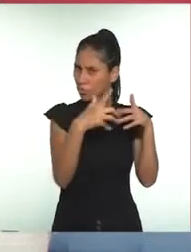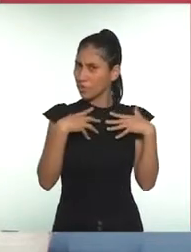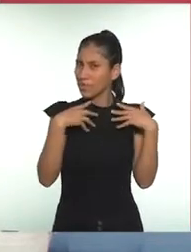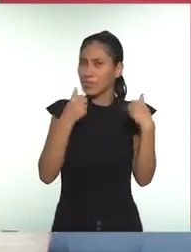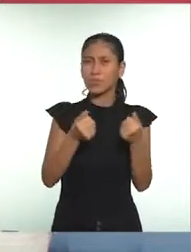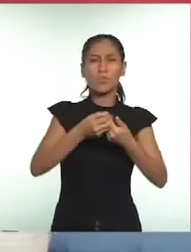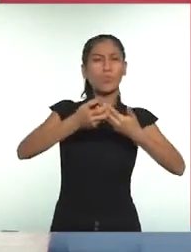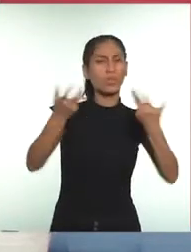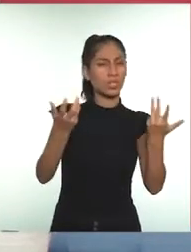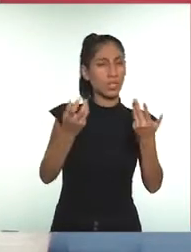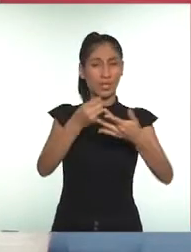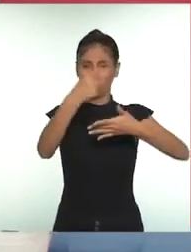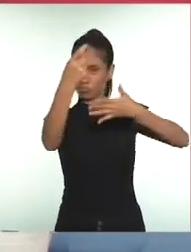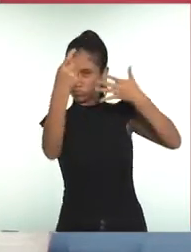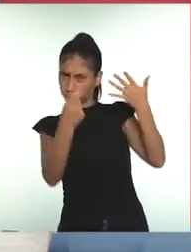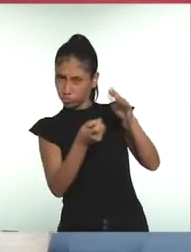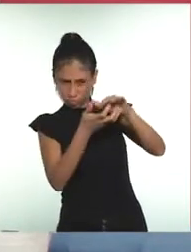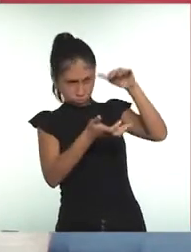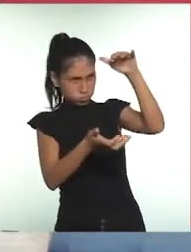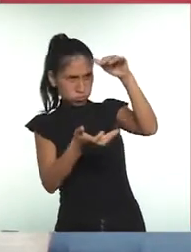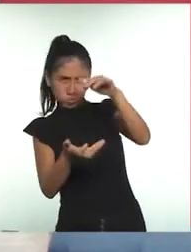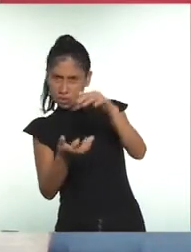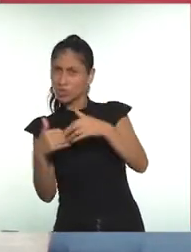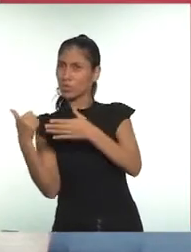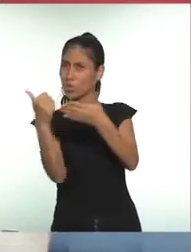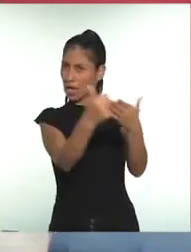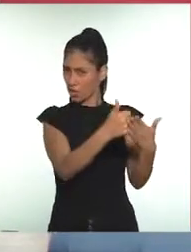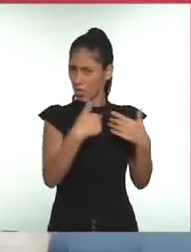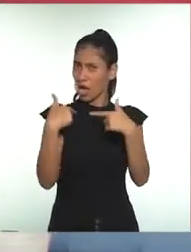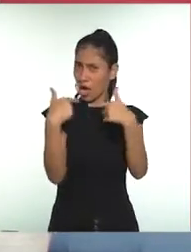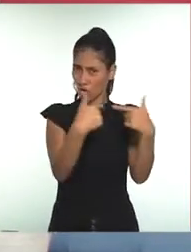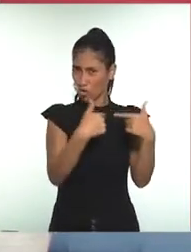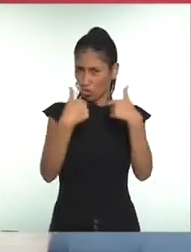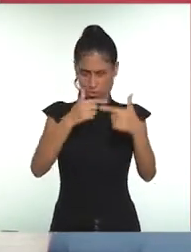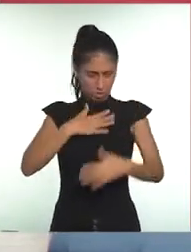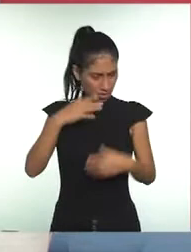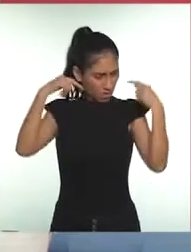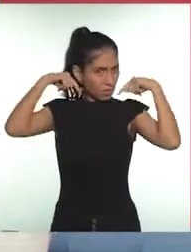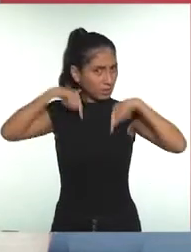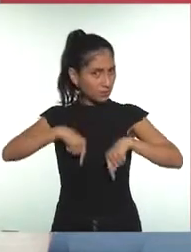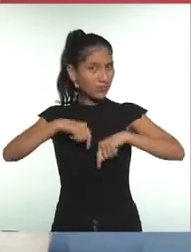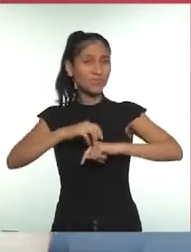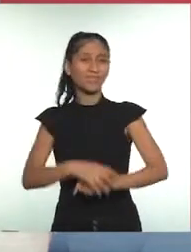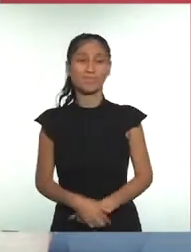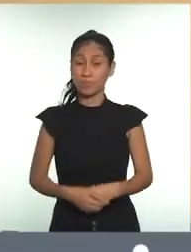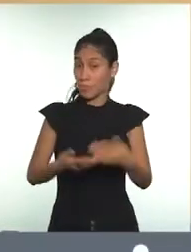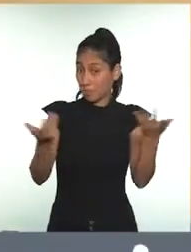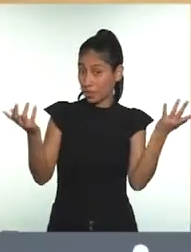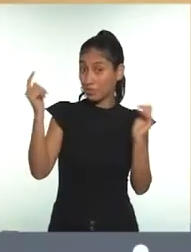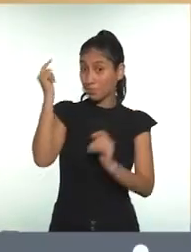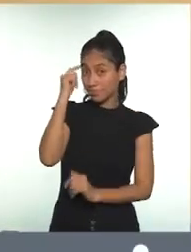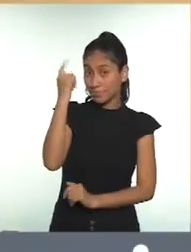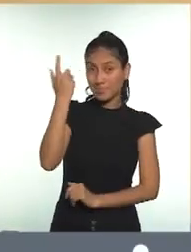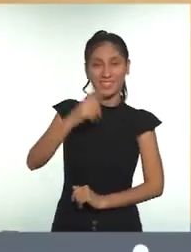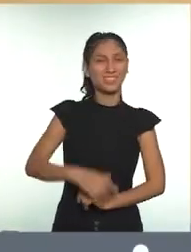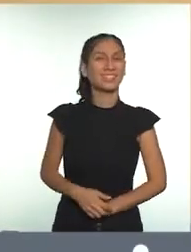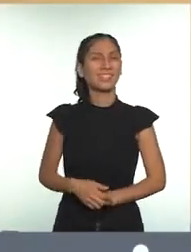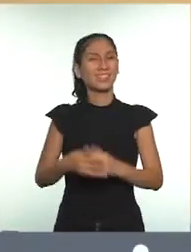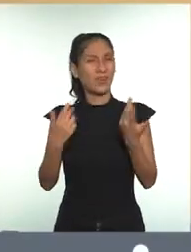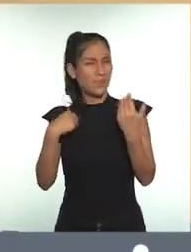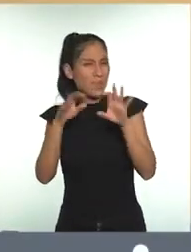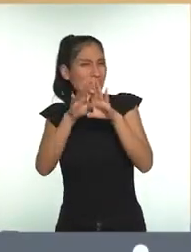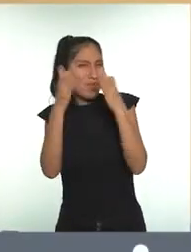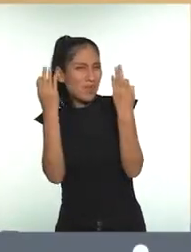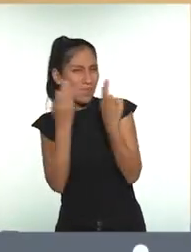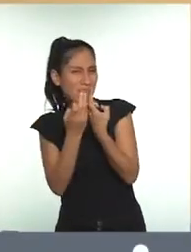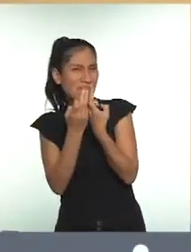es que existen un buen número de aparatos que nos permiten controlar ciertos detalles de nuestro organismo desde casa. Pues pensando en eso,